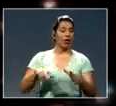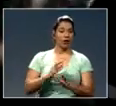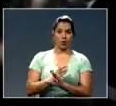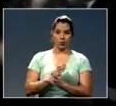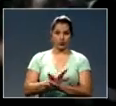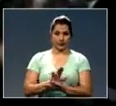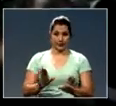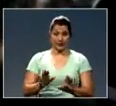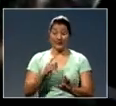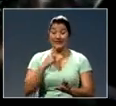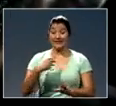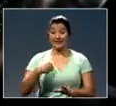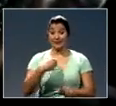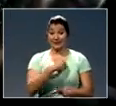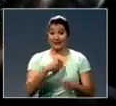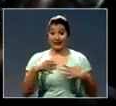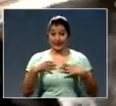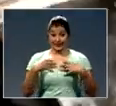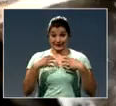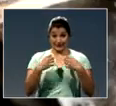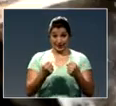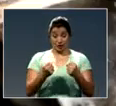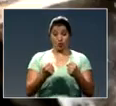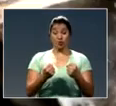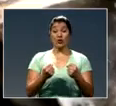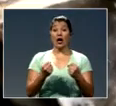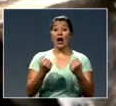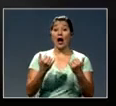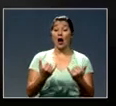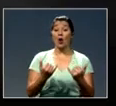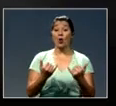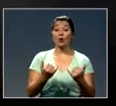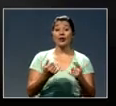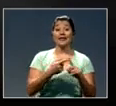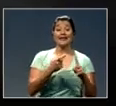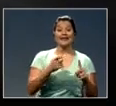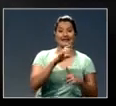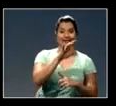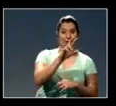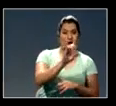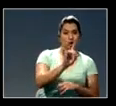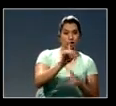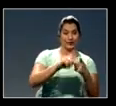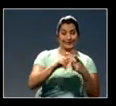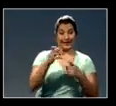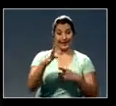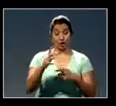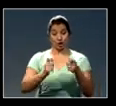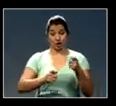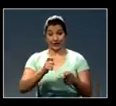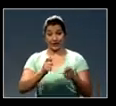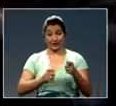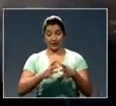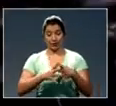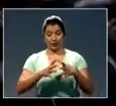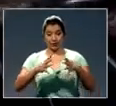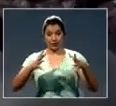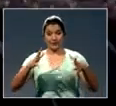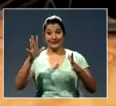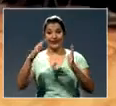Ministerio de Salud, a la semana epidemiológica 37, que va del 8 al 14 de septiembre, se registraron un total